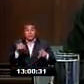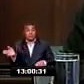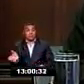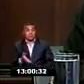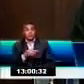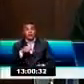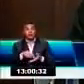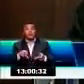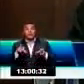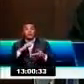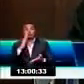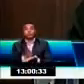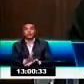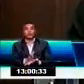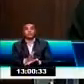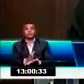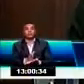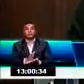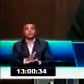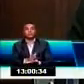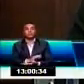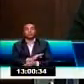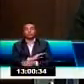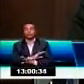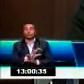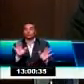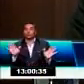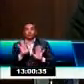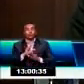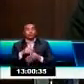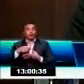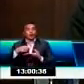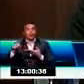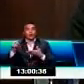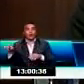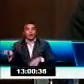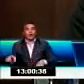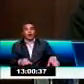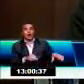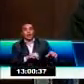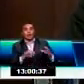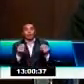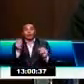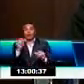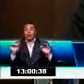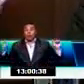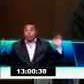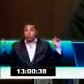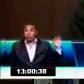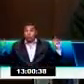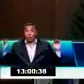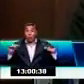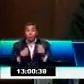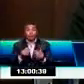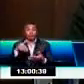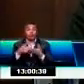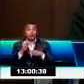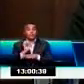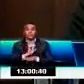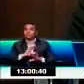estos permisos se suspenden. No hay autorización para los eventos masivos en todo el país.